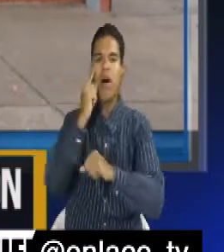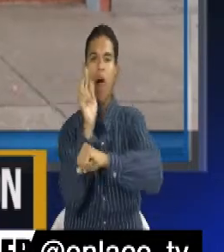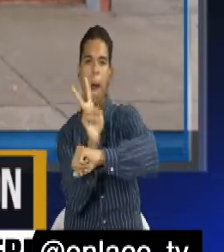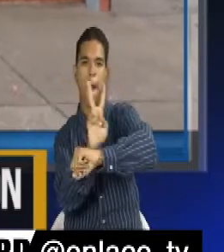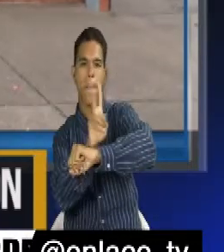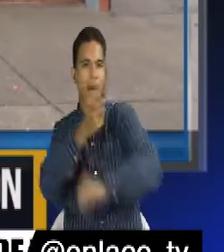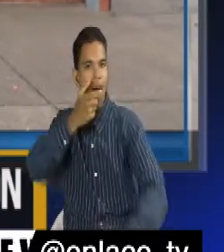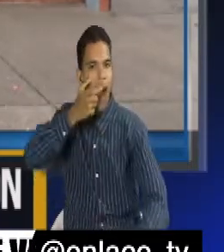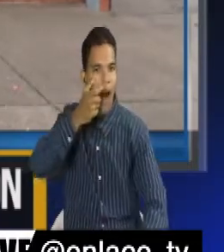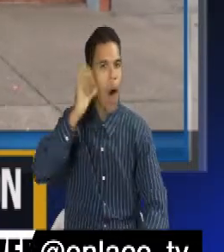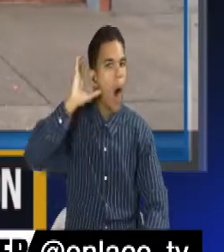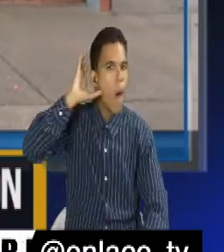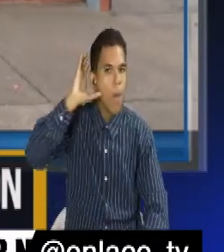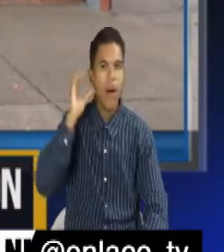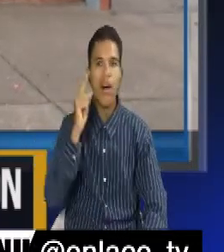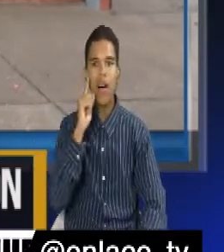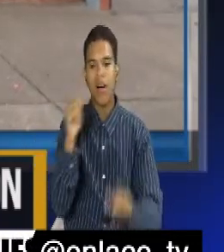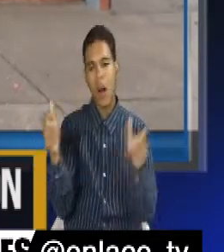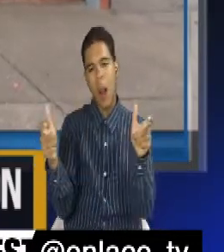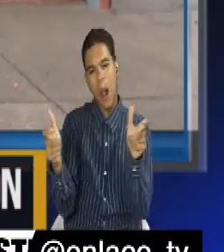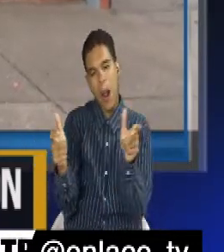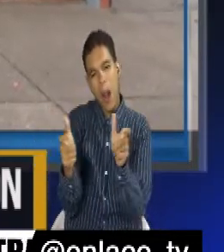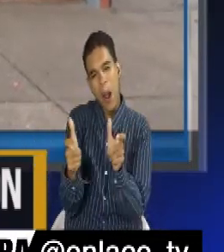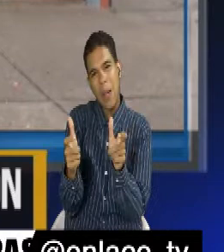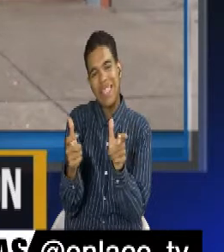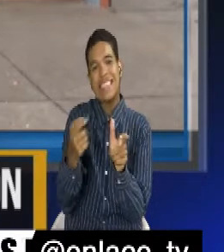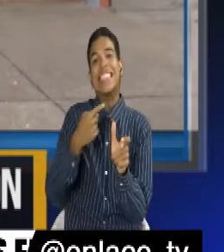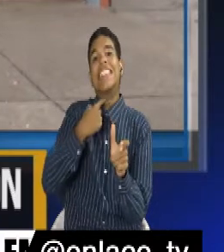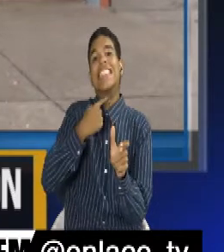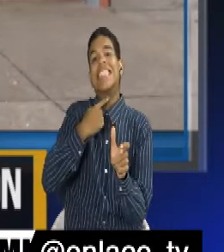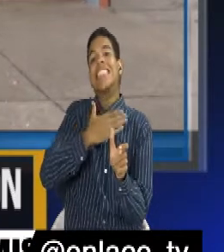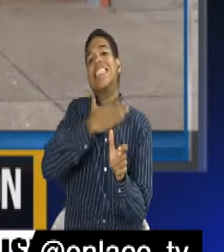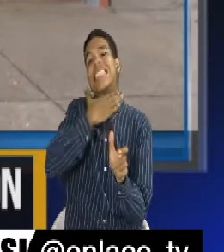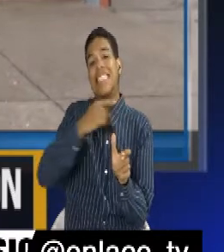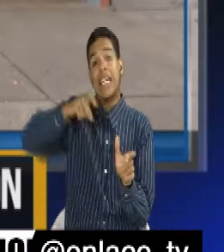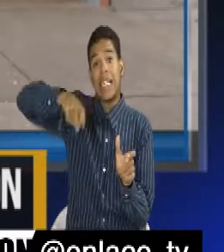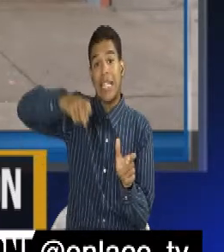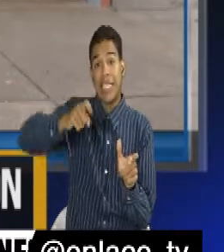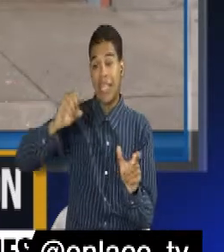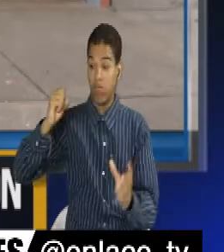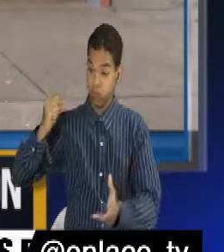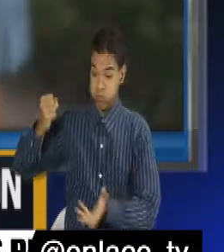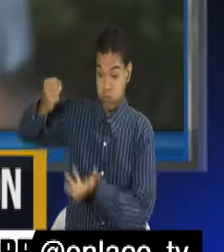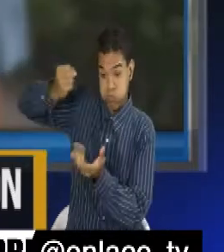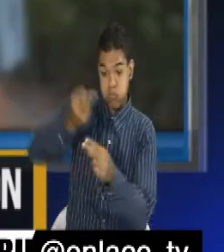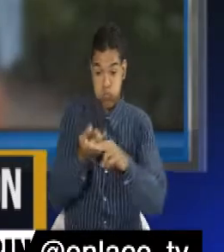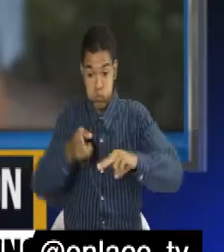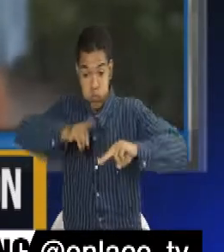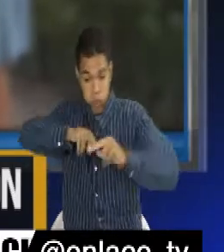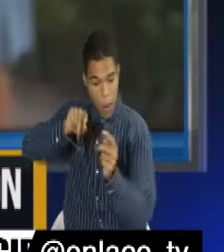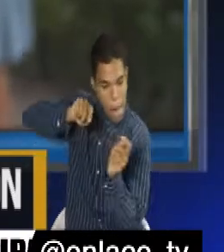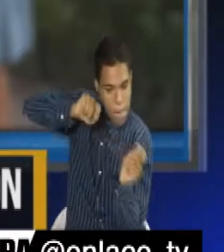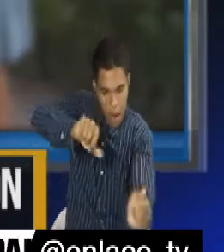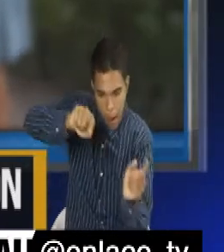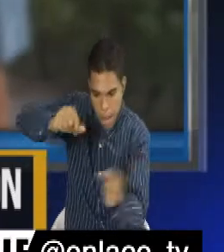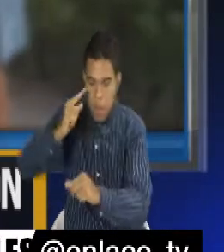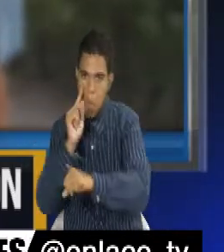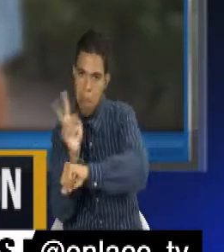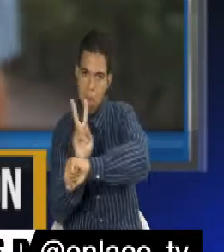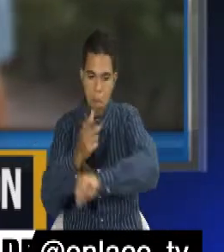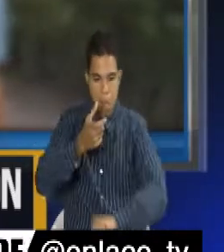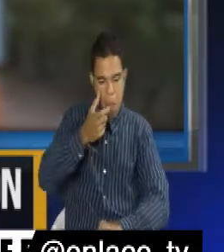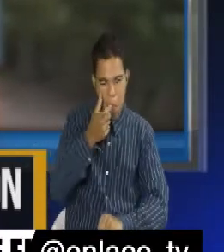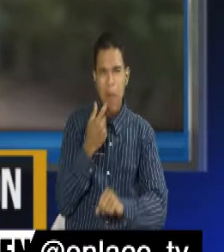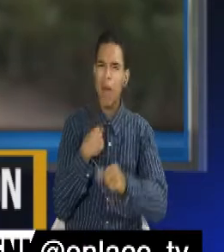ya estamos cortos con el recurso y que necesitamos ampliar. Entonces, son muchos los recursos